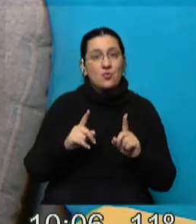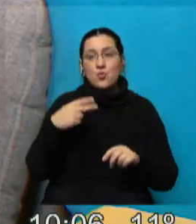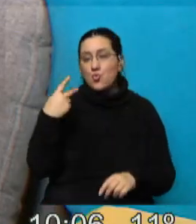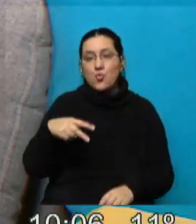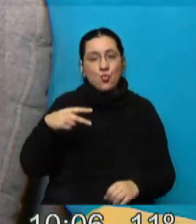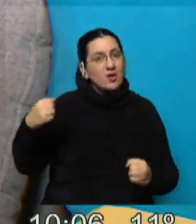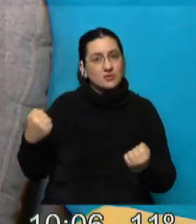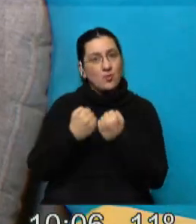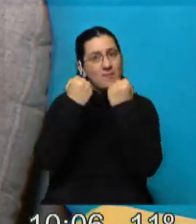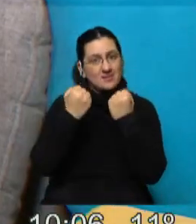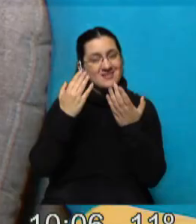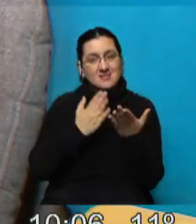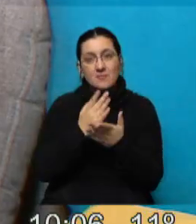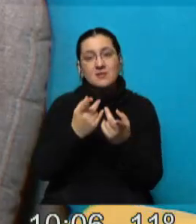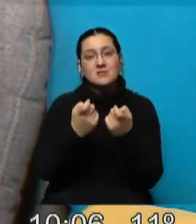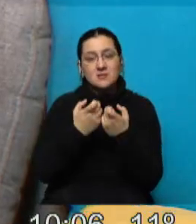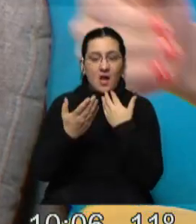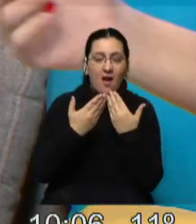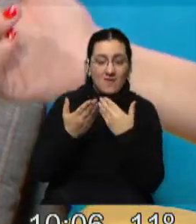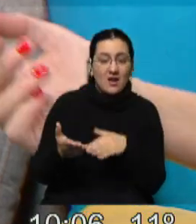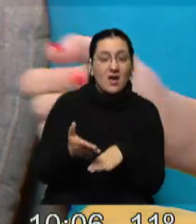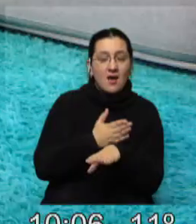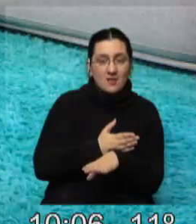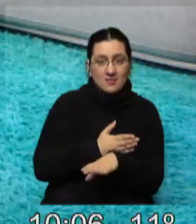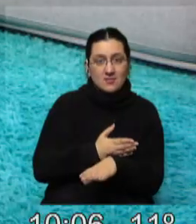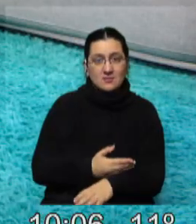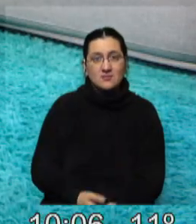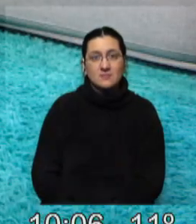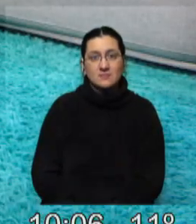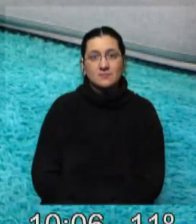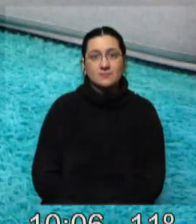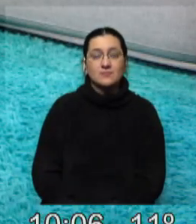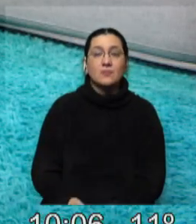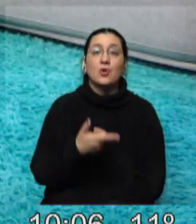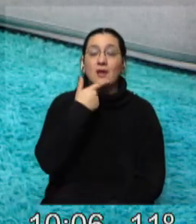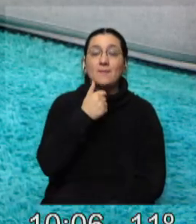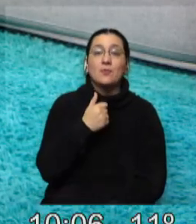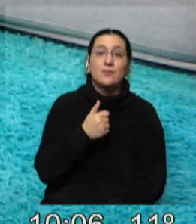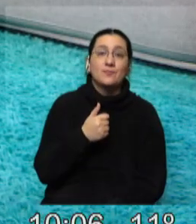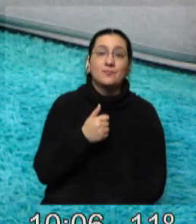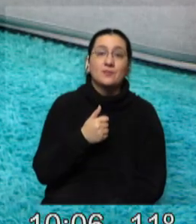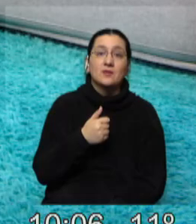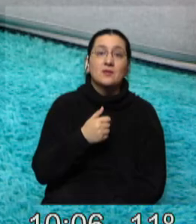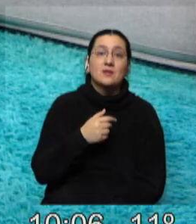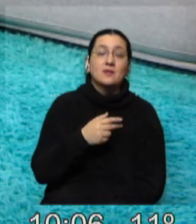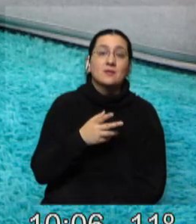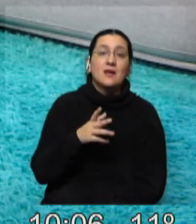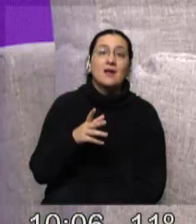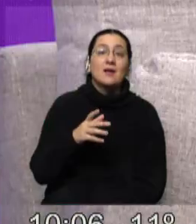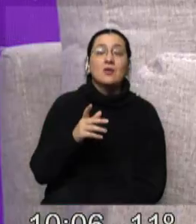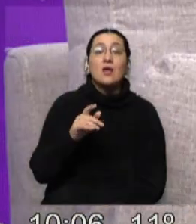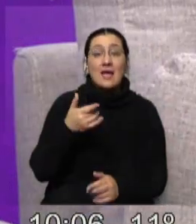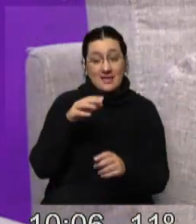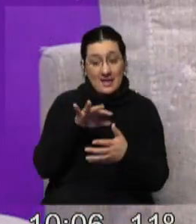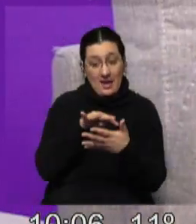es de sorpresa. Siempre se tiene que hablar antes. Bueno, si pueden participar. Si vamos a la cosa ¿cómo? Como audiovisual. No puedo otra chica en el contrato.